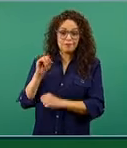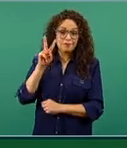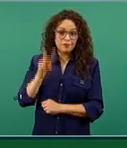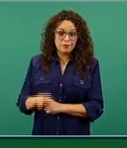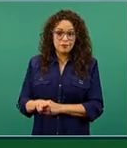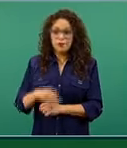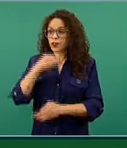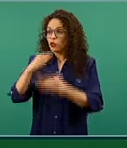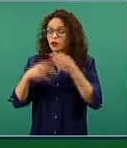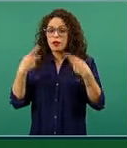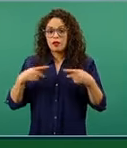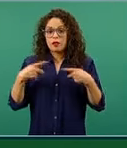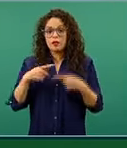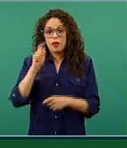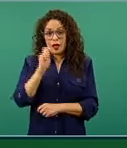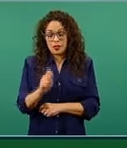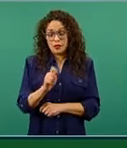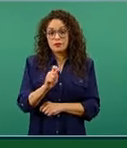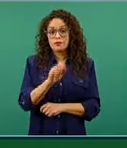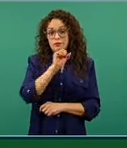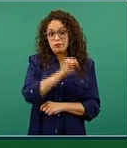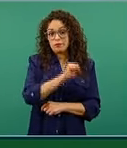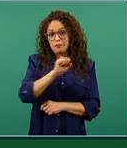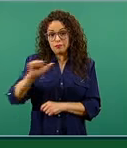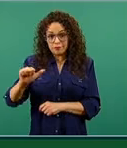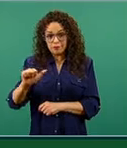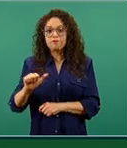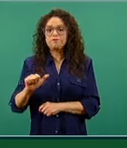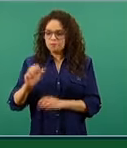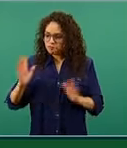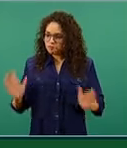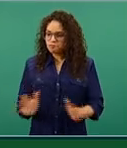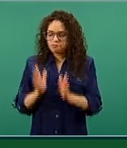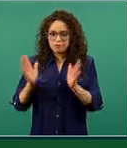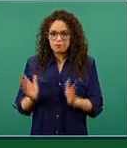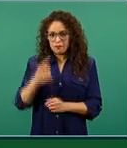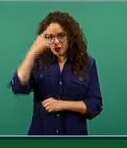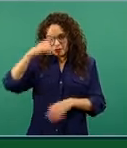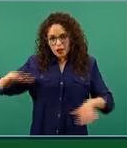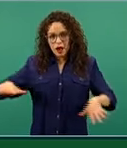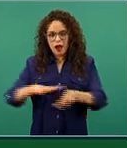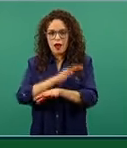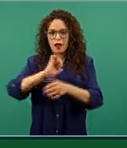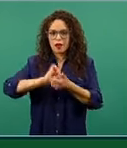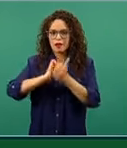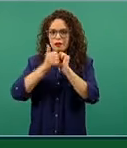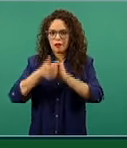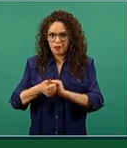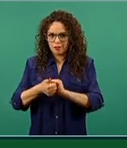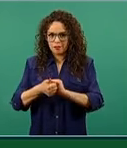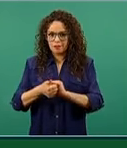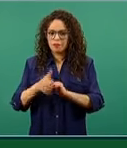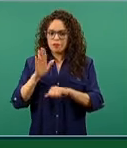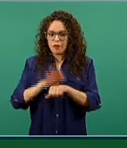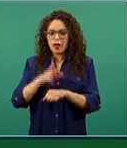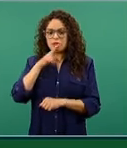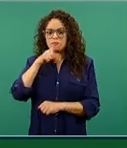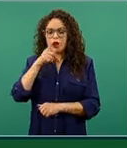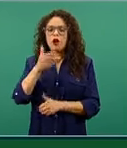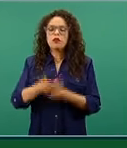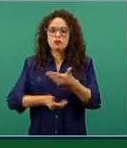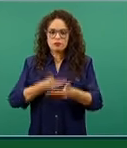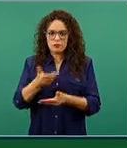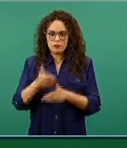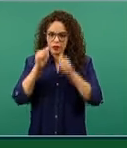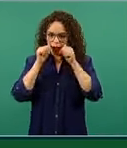del Sistema Nacional de Salud, estimulan a transformar el Sistema Nacional de Salud y consideramos que es muy afortunado que